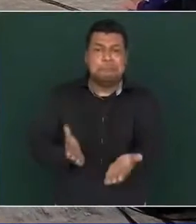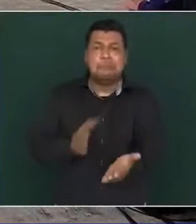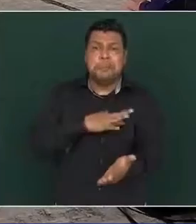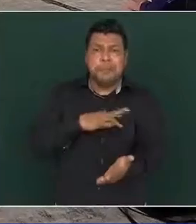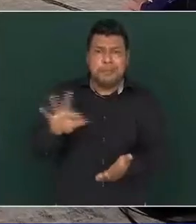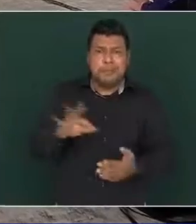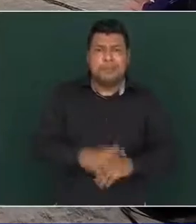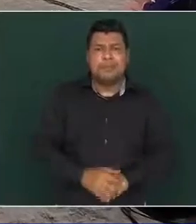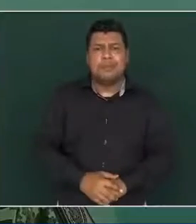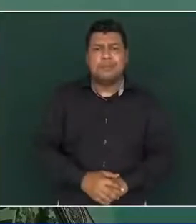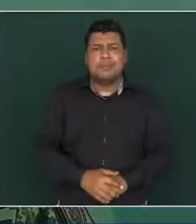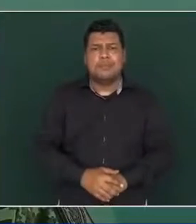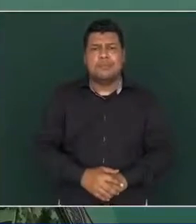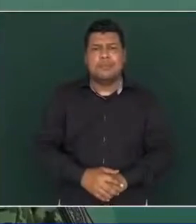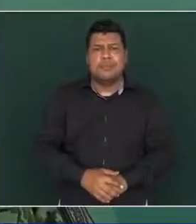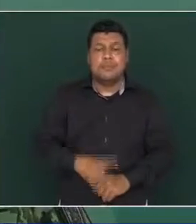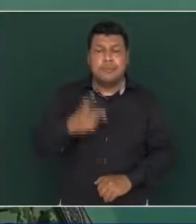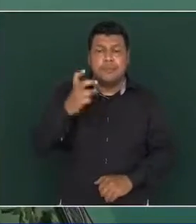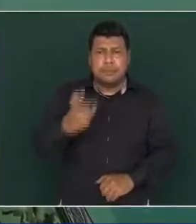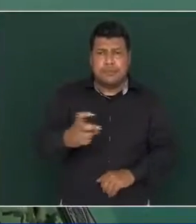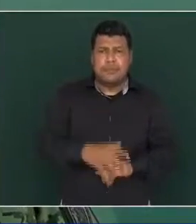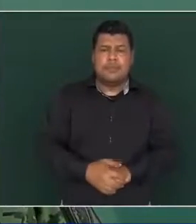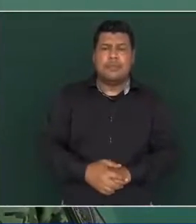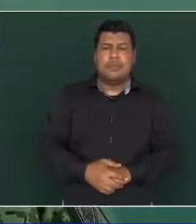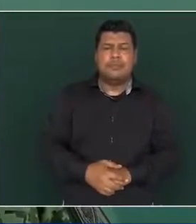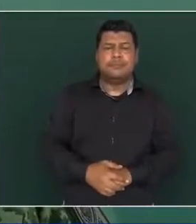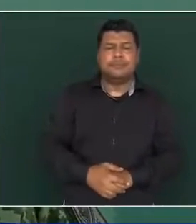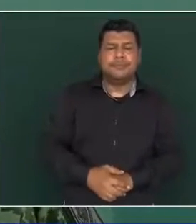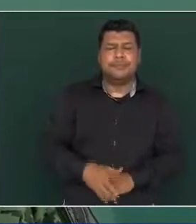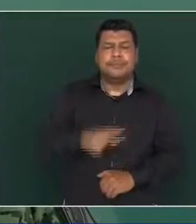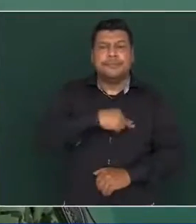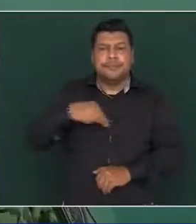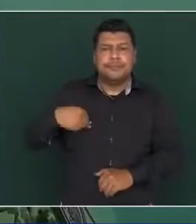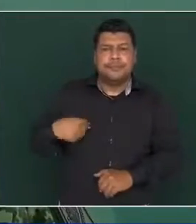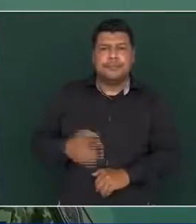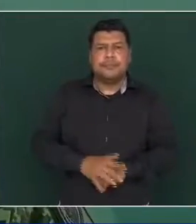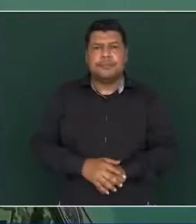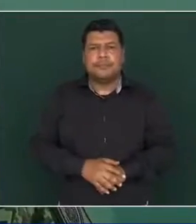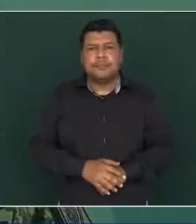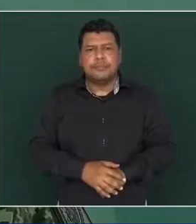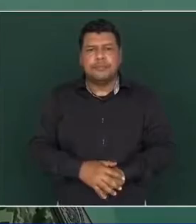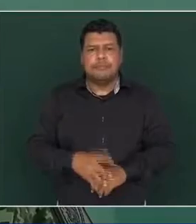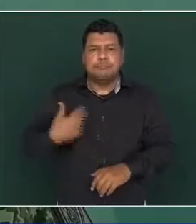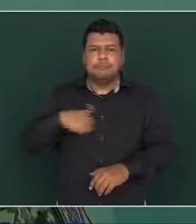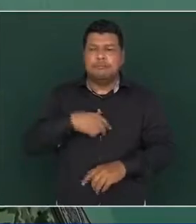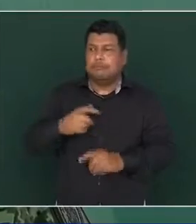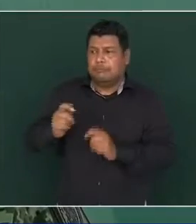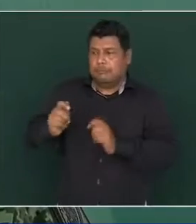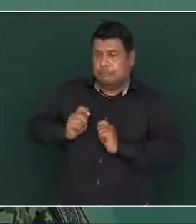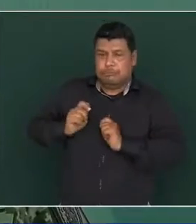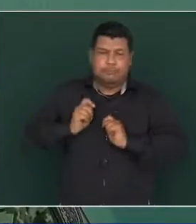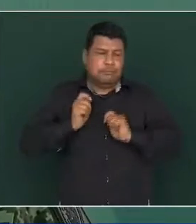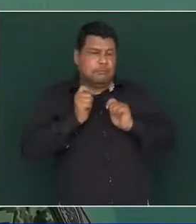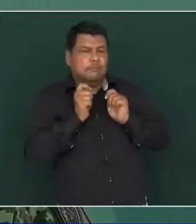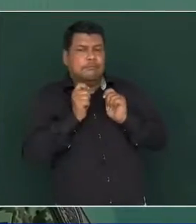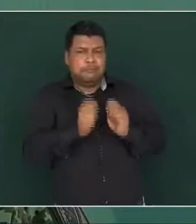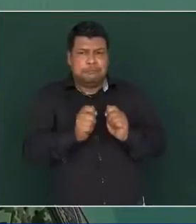punto y que podamos llevar a cabo pues esta entrega y recepción de una